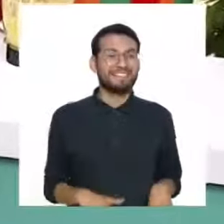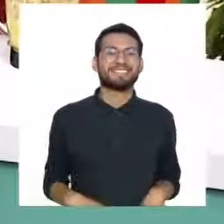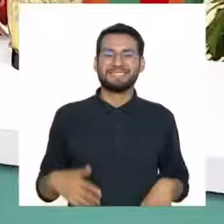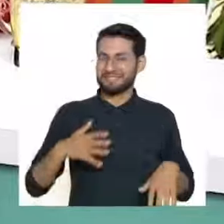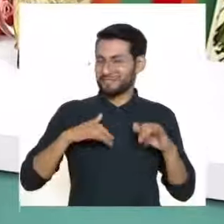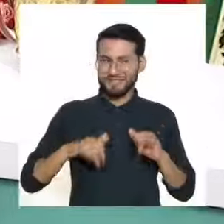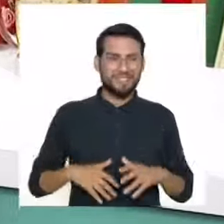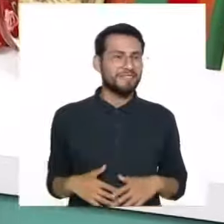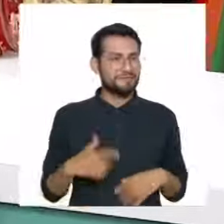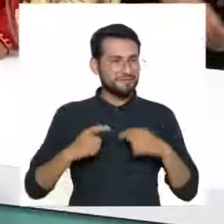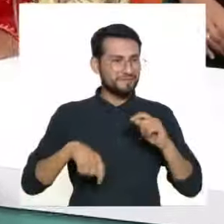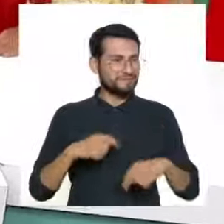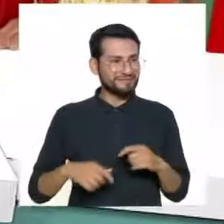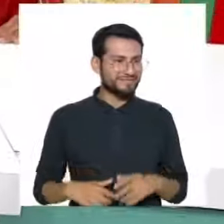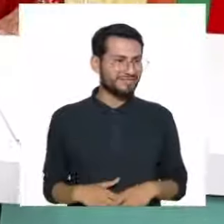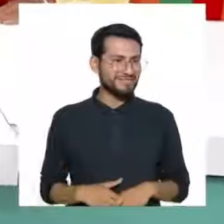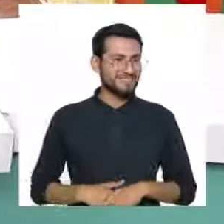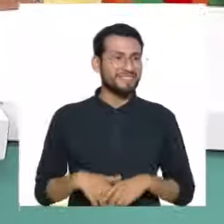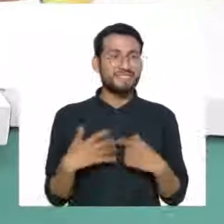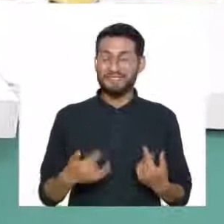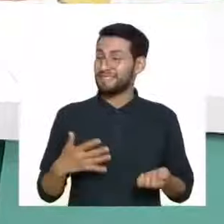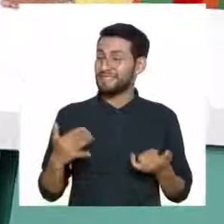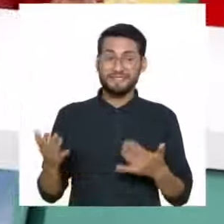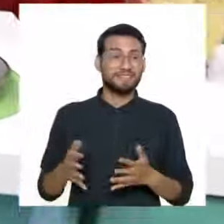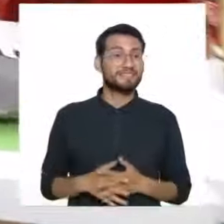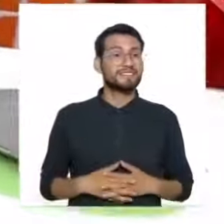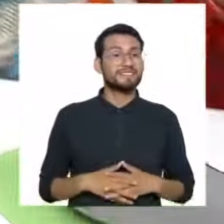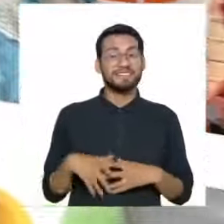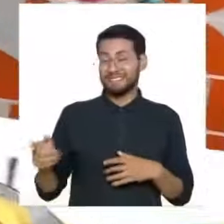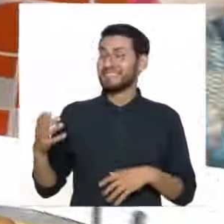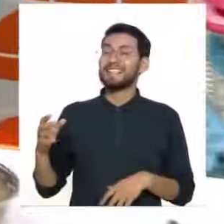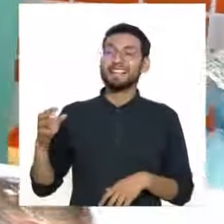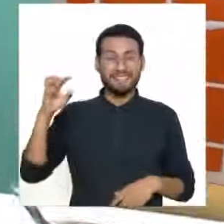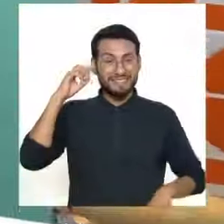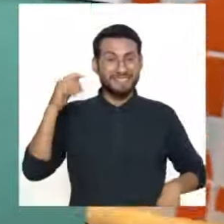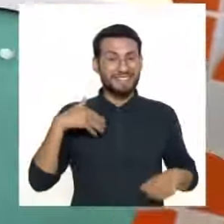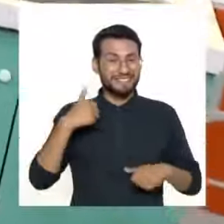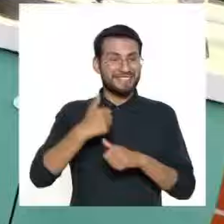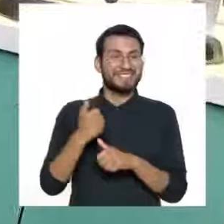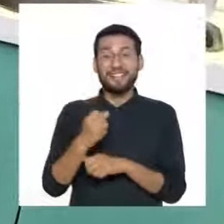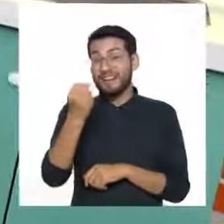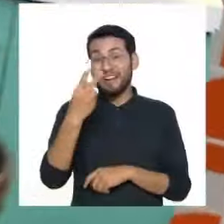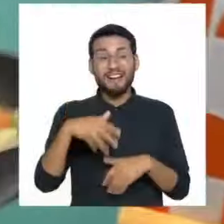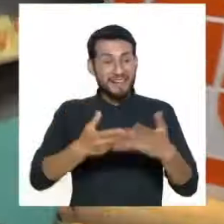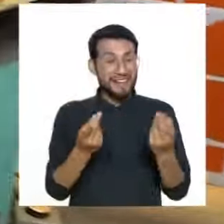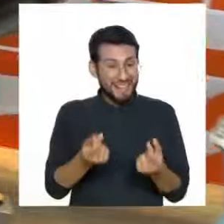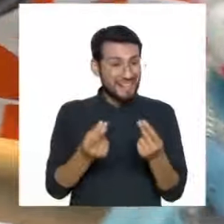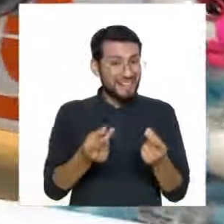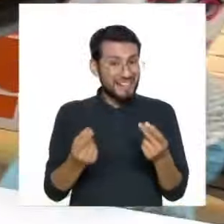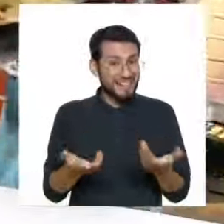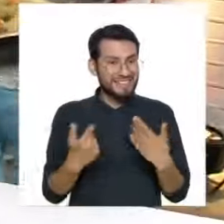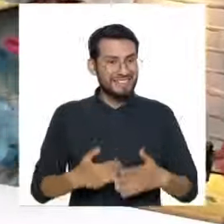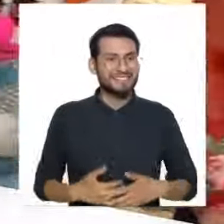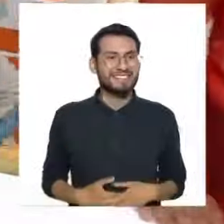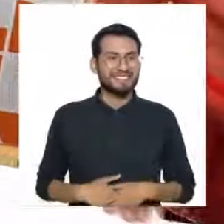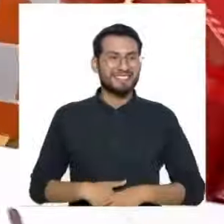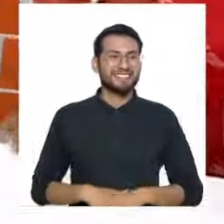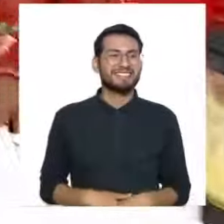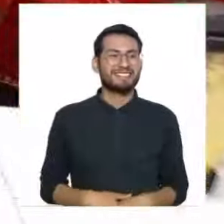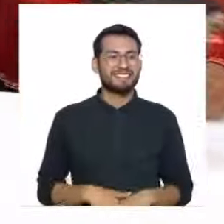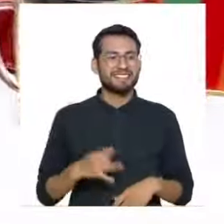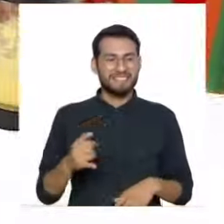cocina cocina ya pero queremos tien asistente ya tiene asistente 12 segundos para el plato cante otra